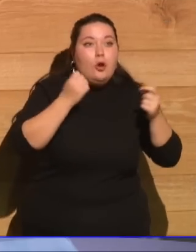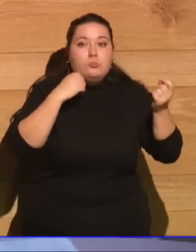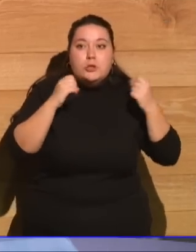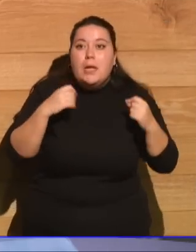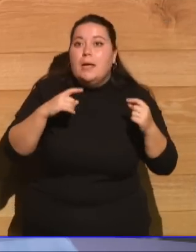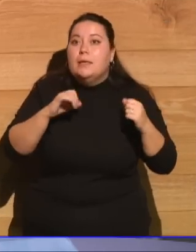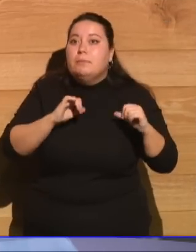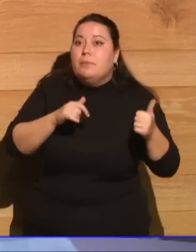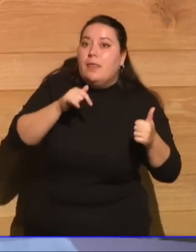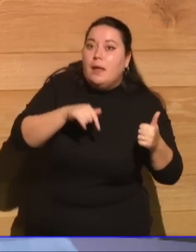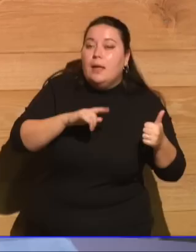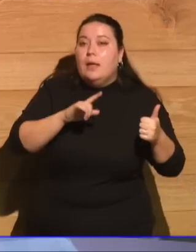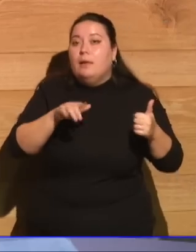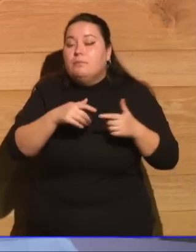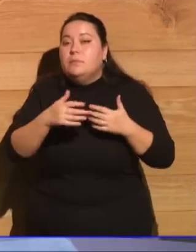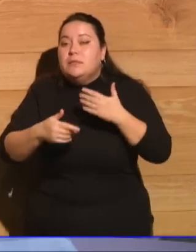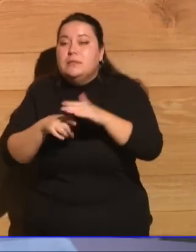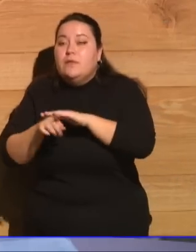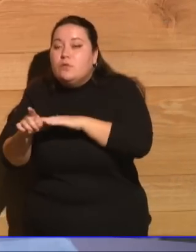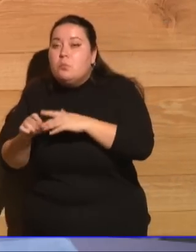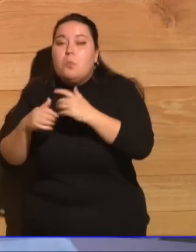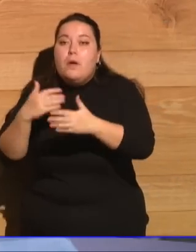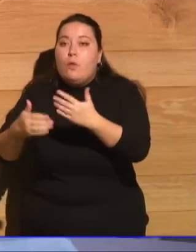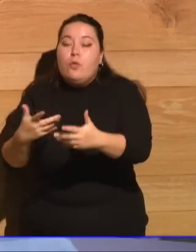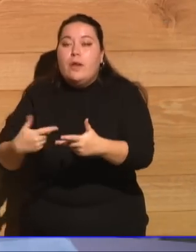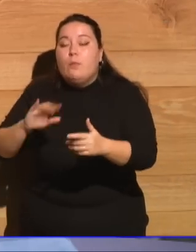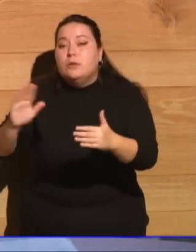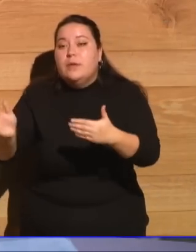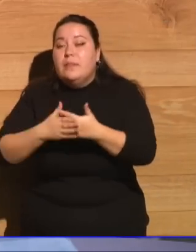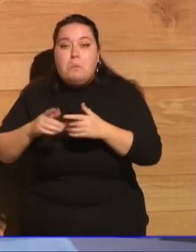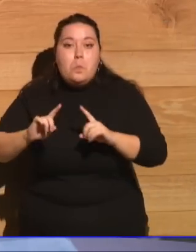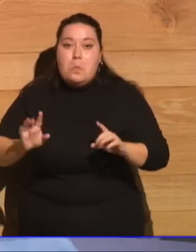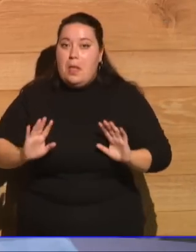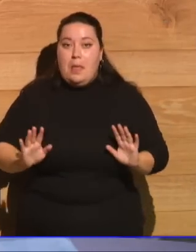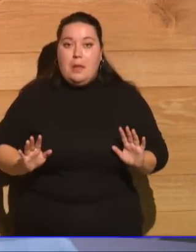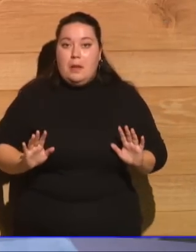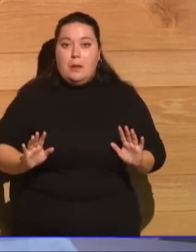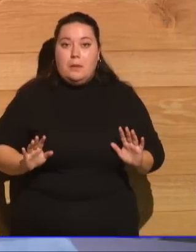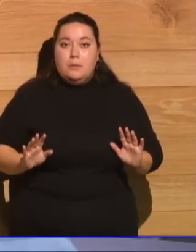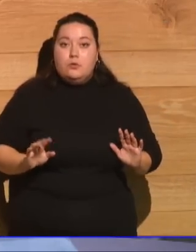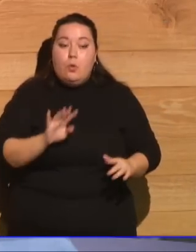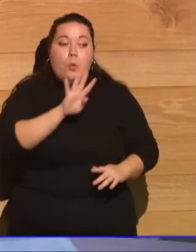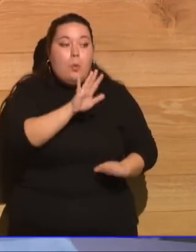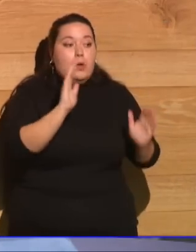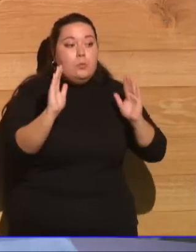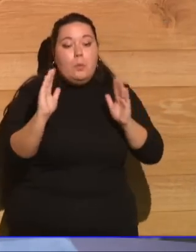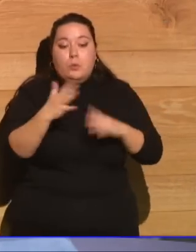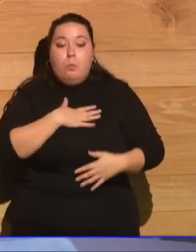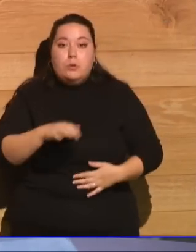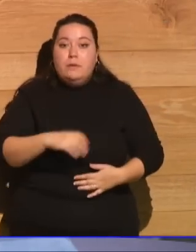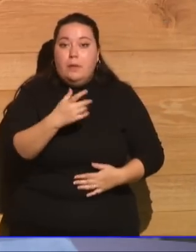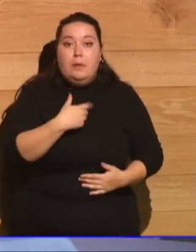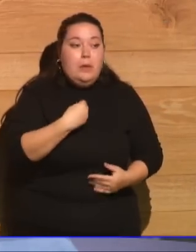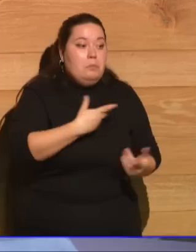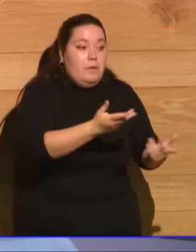que comience aquí, se desarrolle de esta manera, evolucione y se cierre de según qué manera. Son como 4 momentos posibles en la vida de